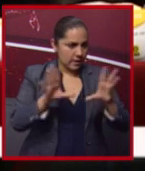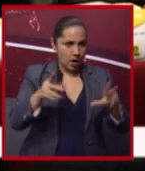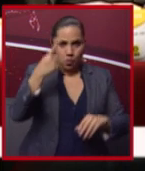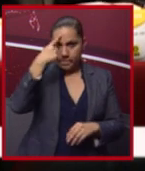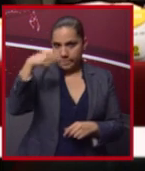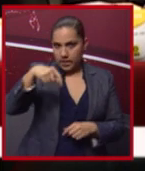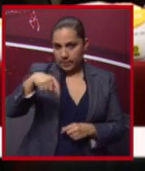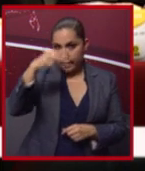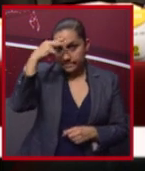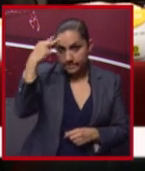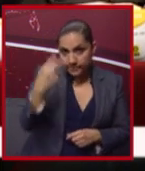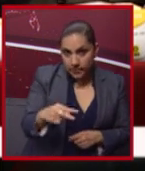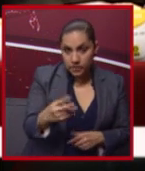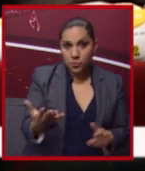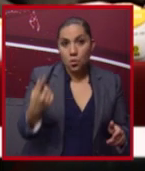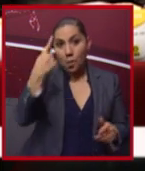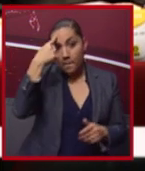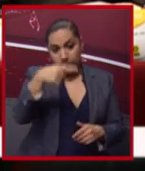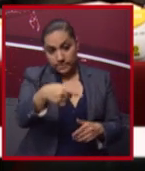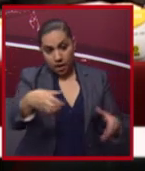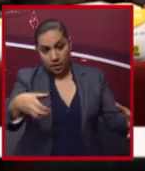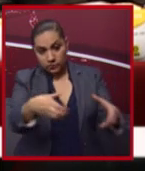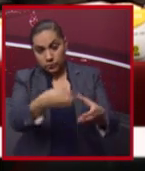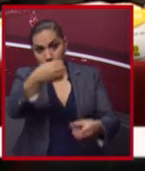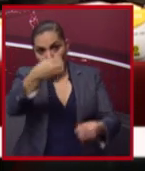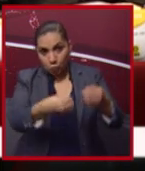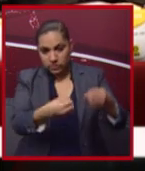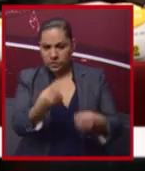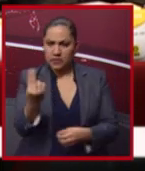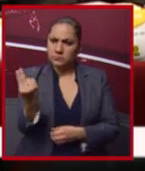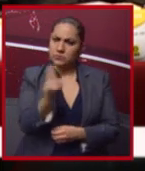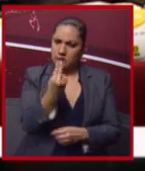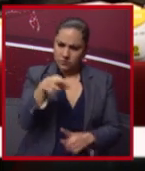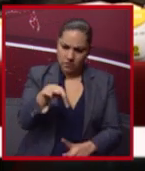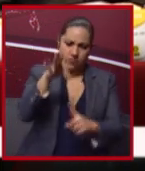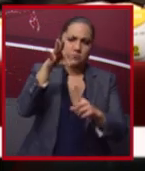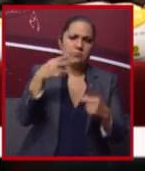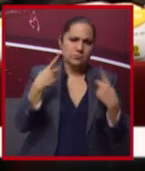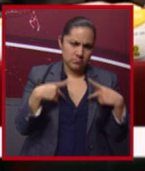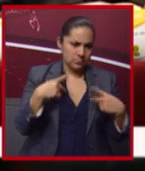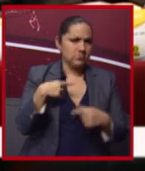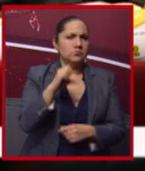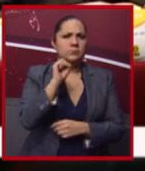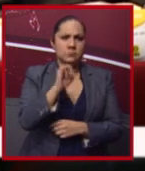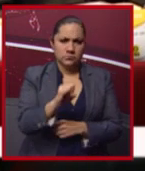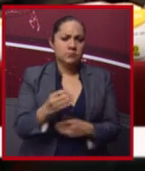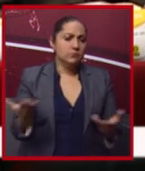país, fundamental para el Poder Judicial de la Federación y por lo tanto